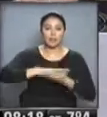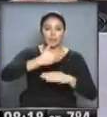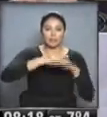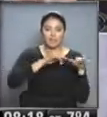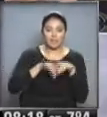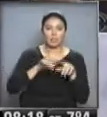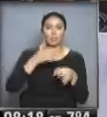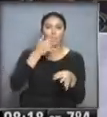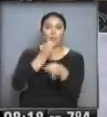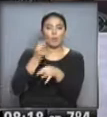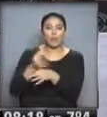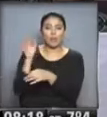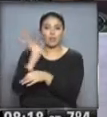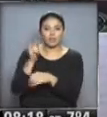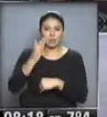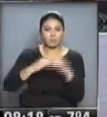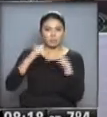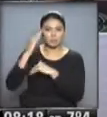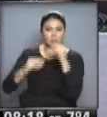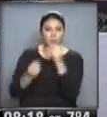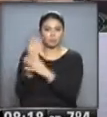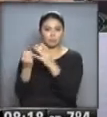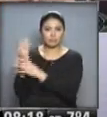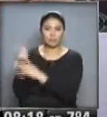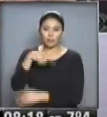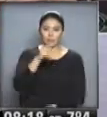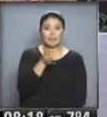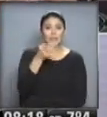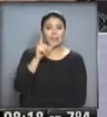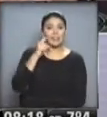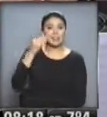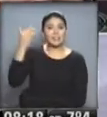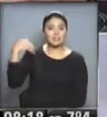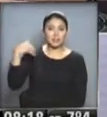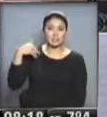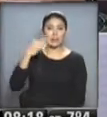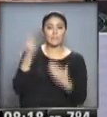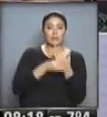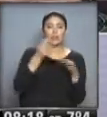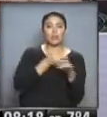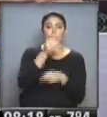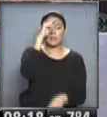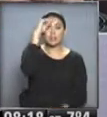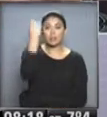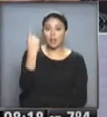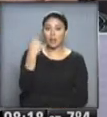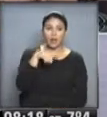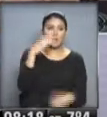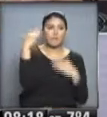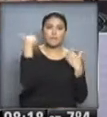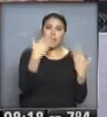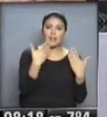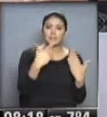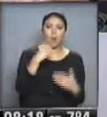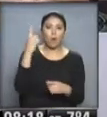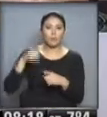creación de escuelas de universidades y ustedes saben que hace muy poquitos días el ministerio de educación de la nación ha sido felicitado por